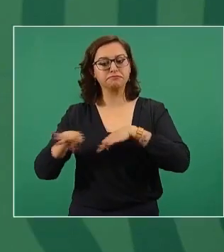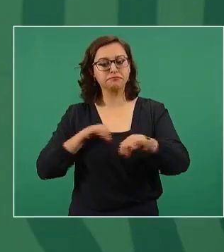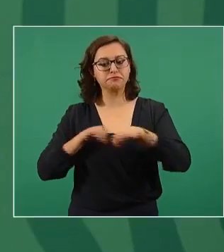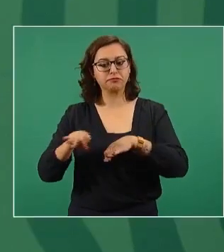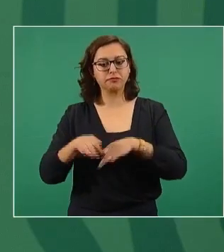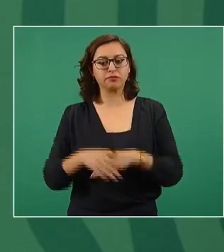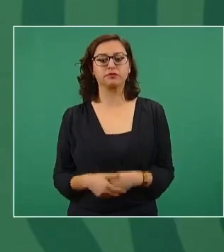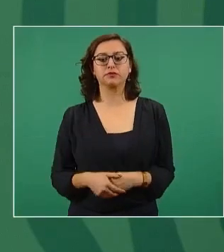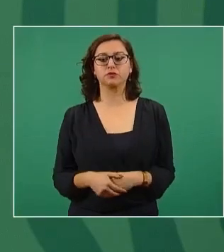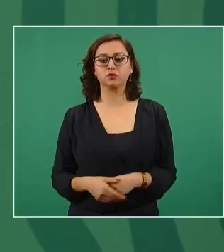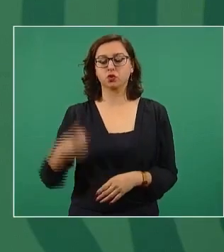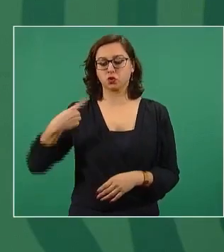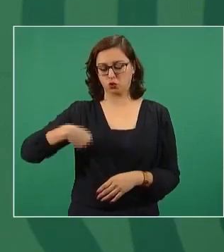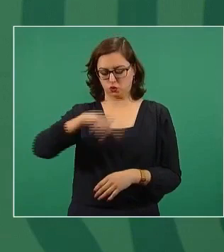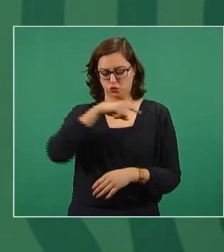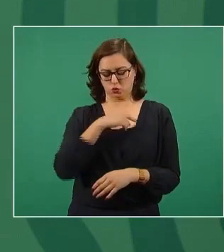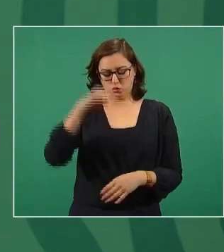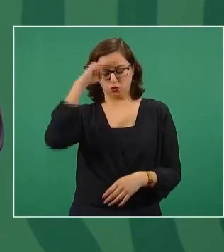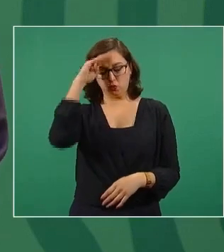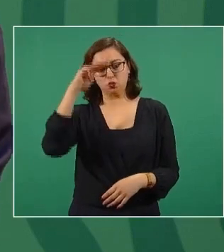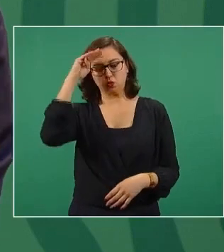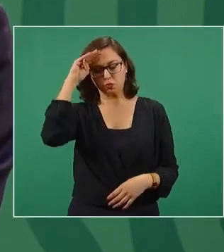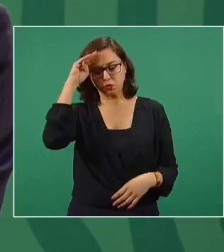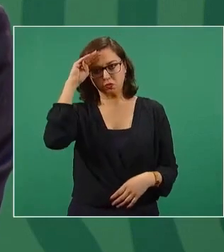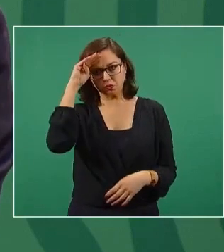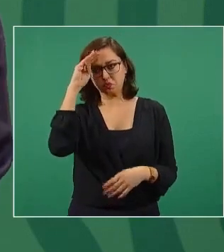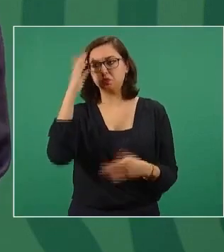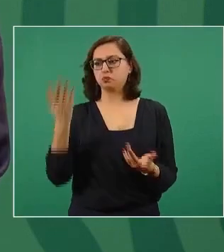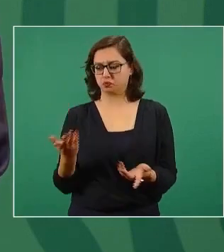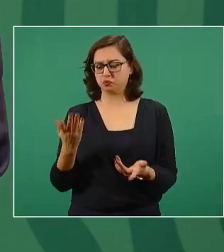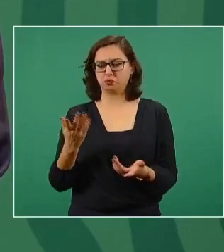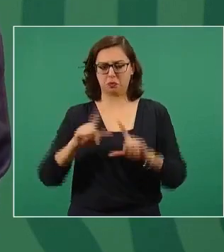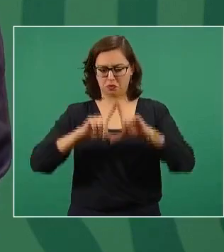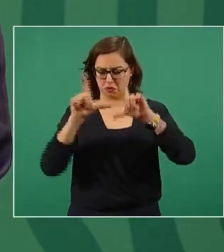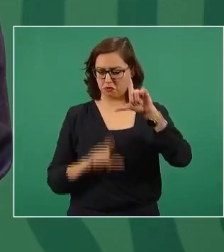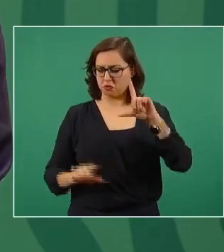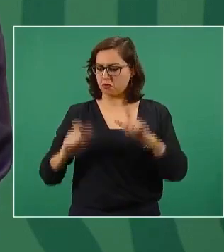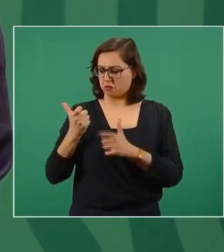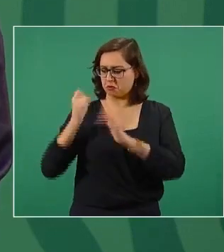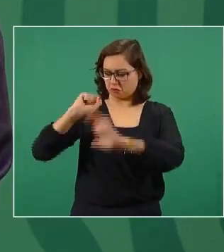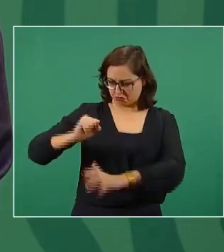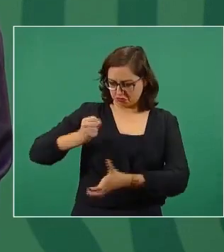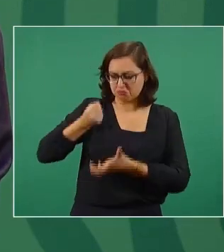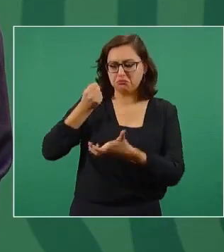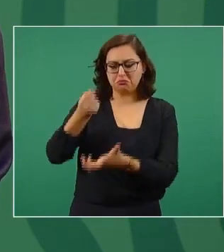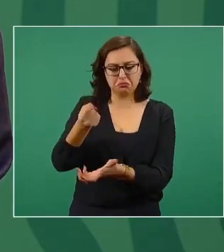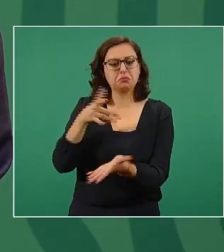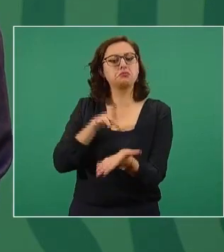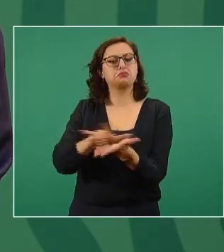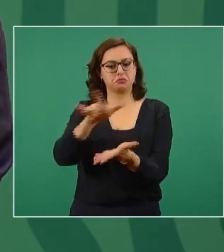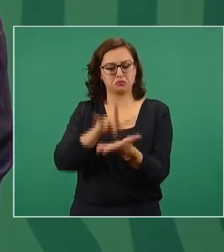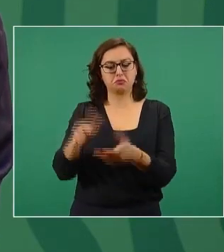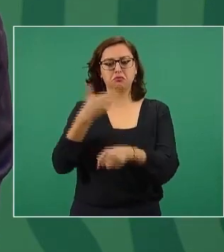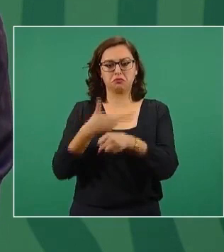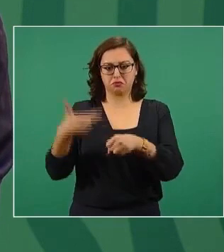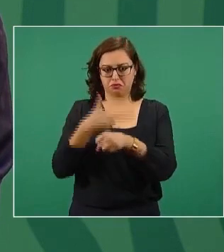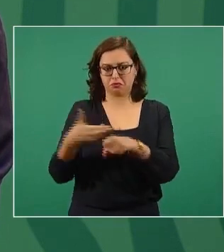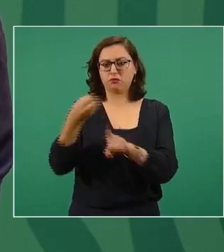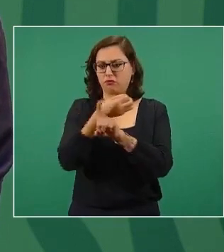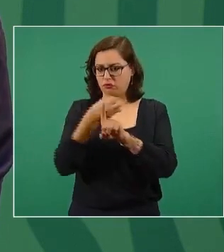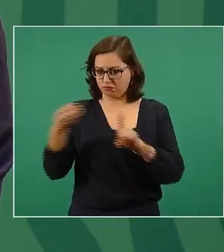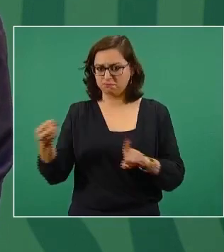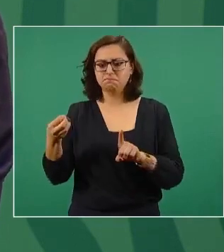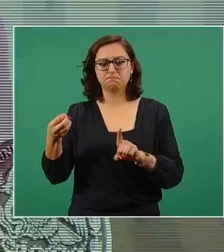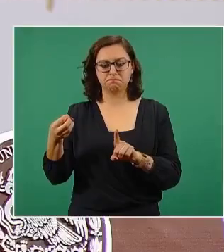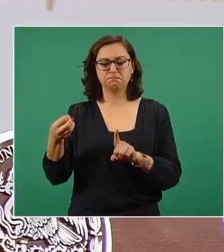asumimos nuestra responsabilidad económica y nos comprometemos a ayudar en la organización productiva y